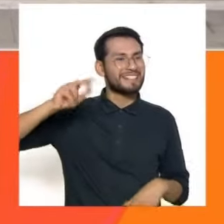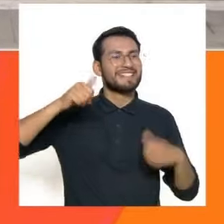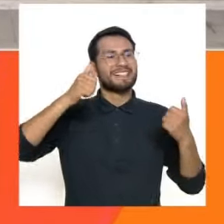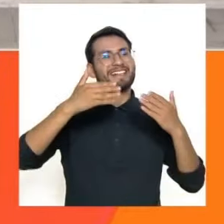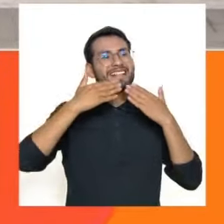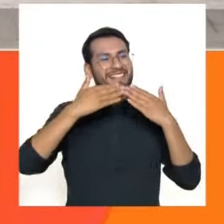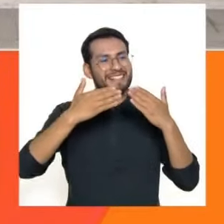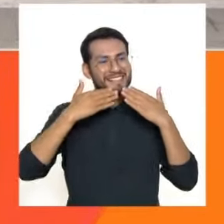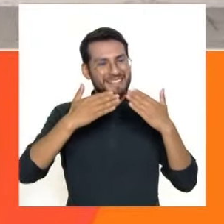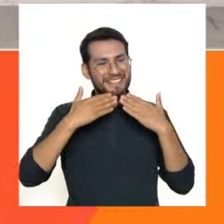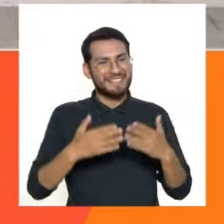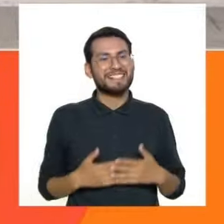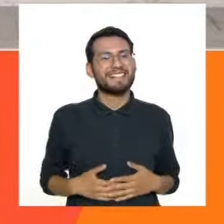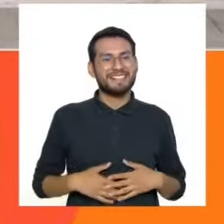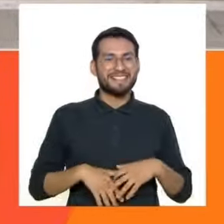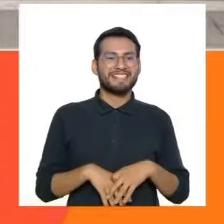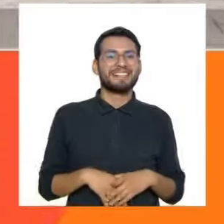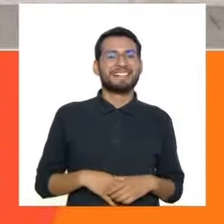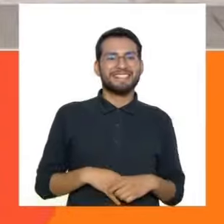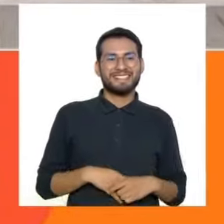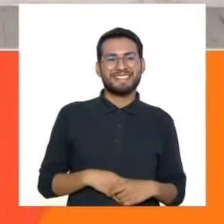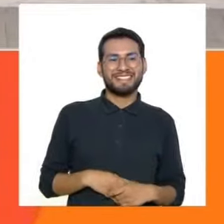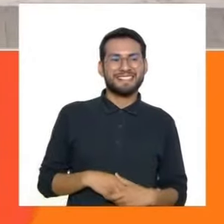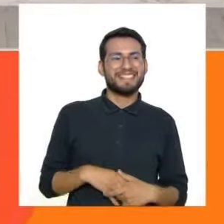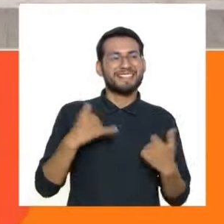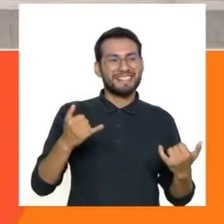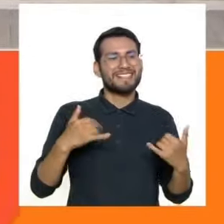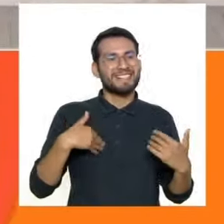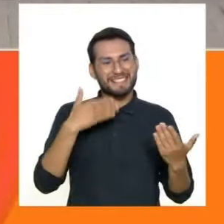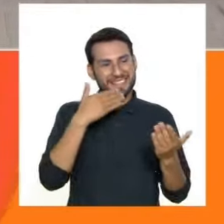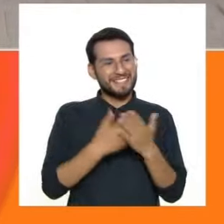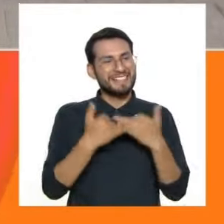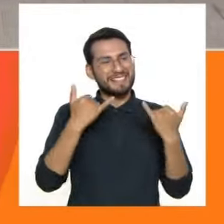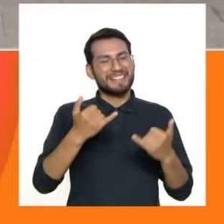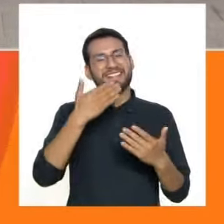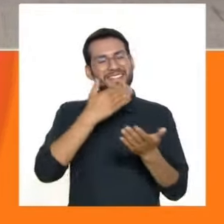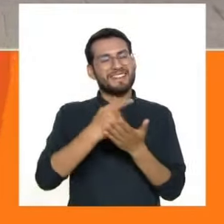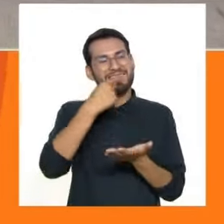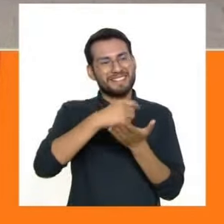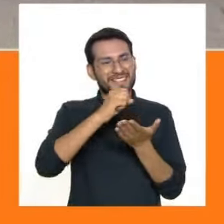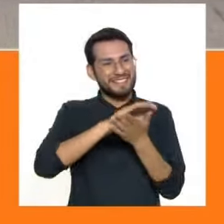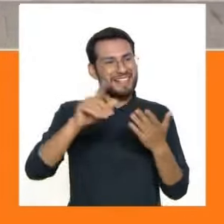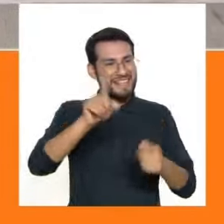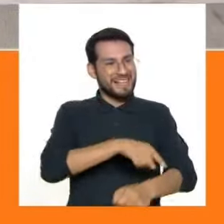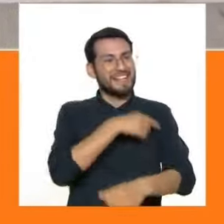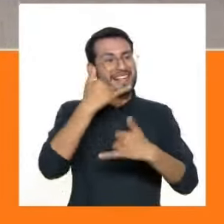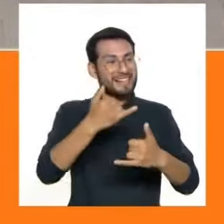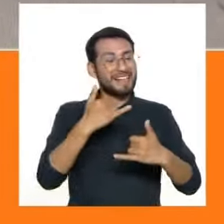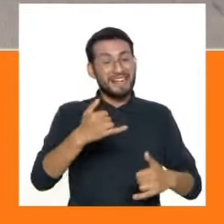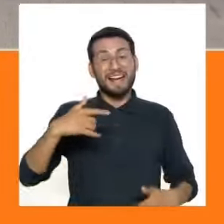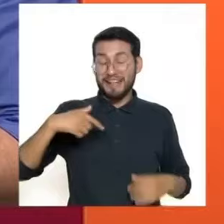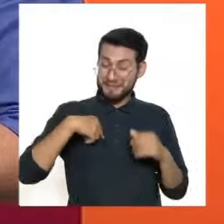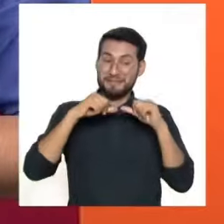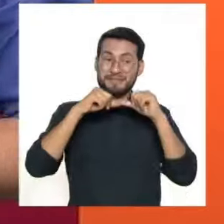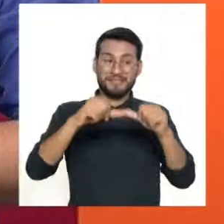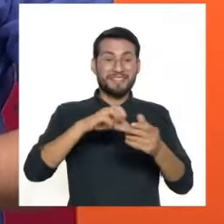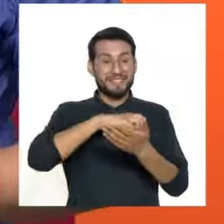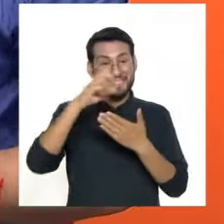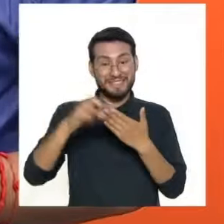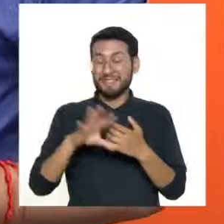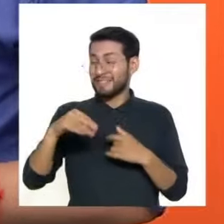Muchísimas gracias por este enlace Que tengan un lindo fin de semana largo nosotros vamos a continuar con el